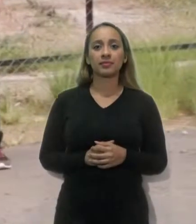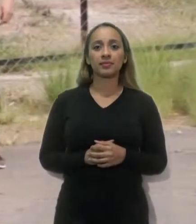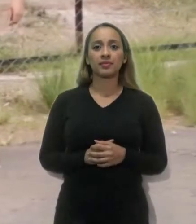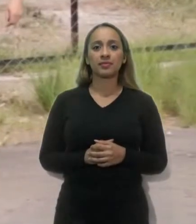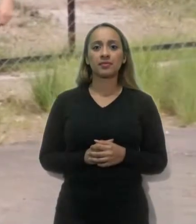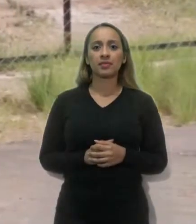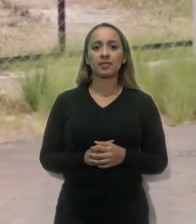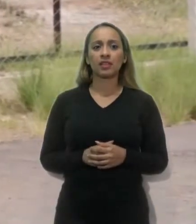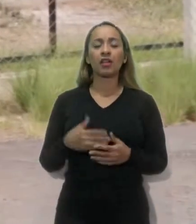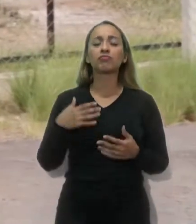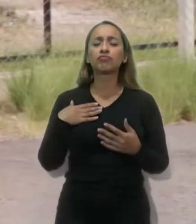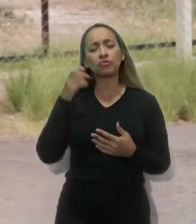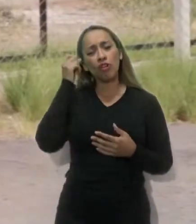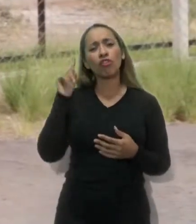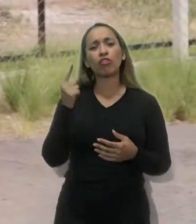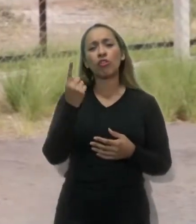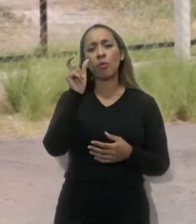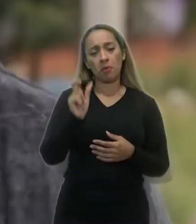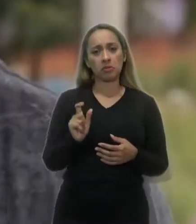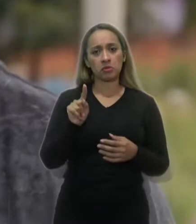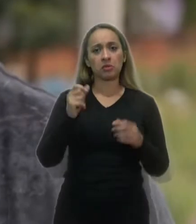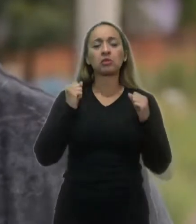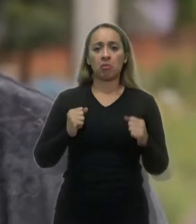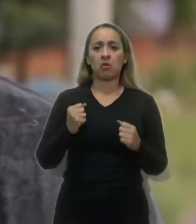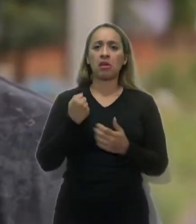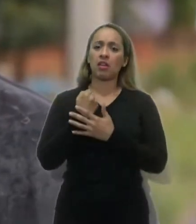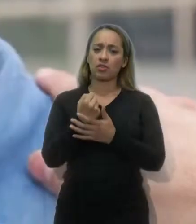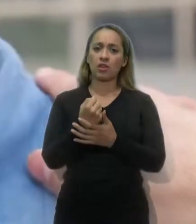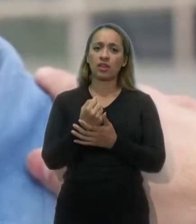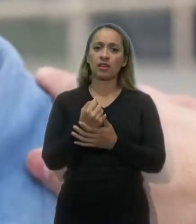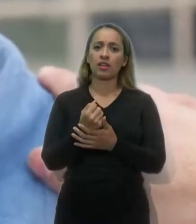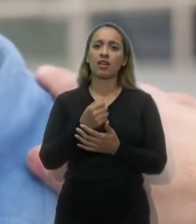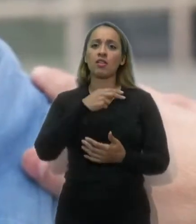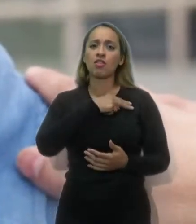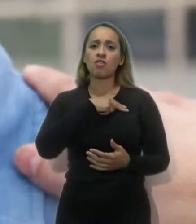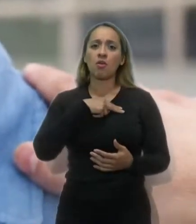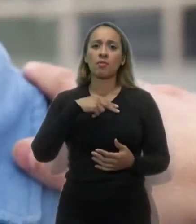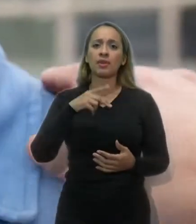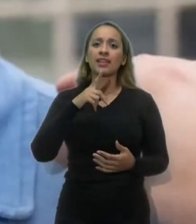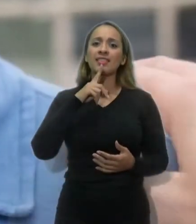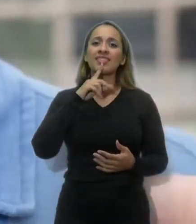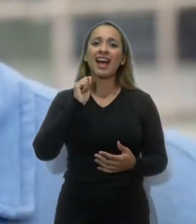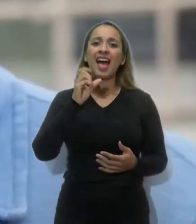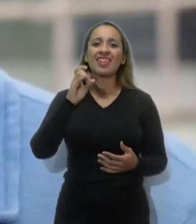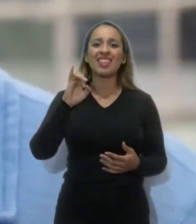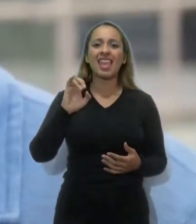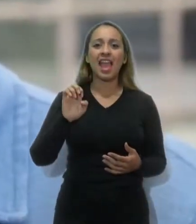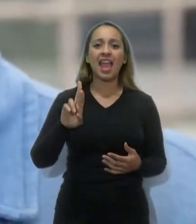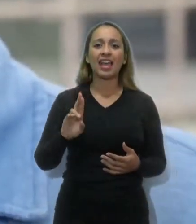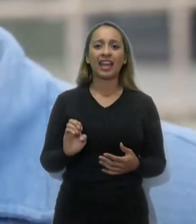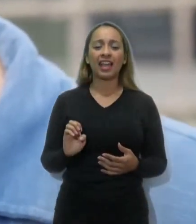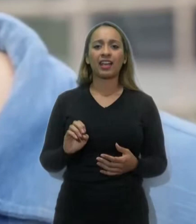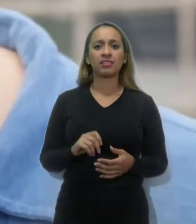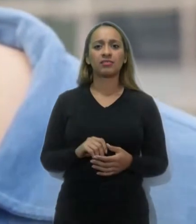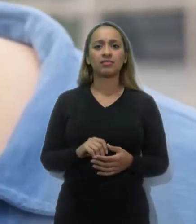Yo conozco a una persona que te pueda ayudar, Joao. Su nombre es Tadiere. ¿Lo conoces? ¿Tadiere? Sí, trabaja en el